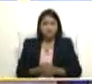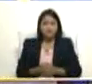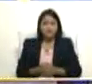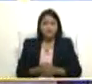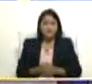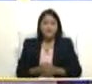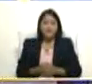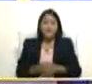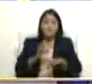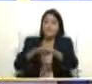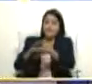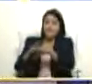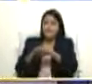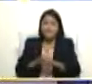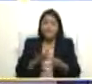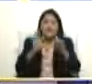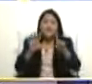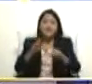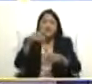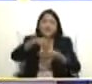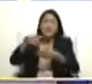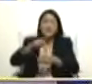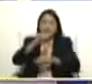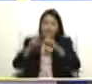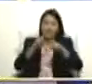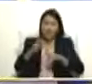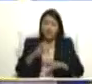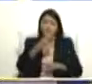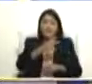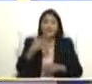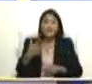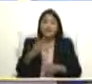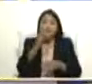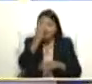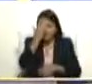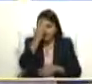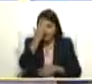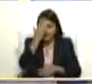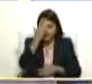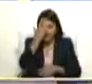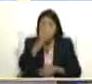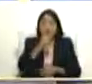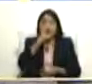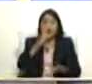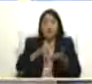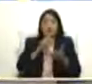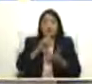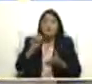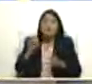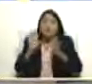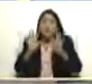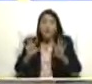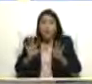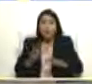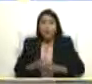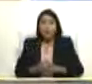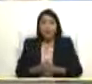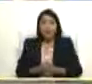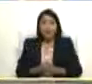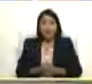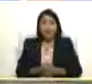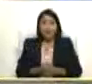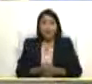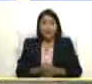sexto referéndum, 25 de febrero 2009, 15